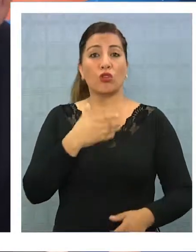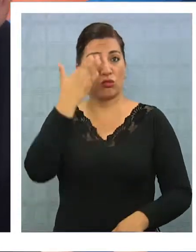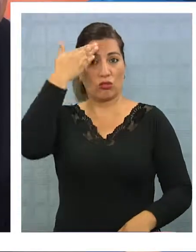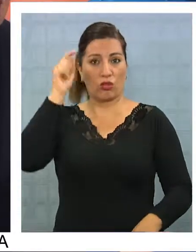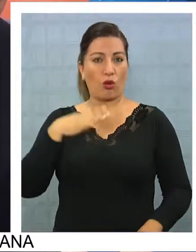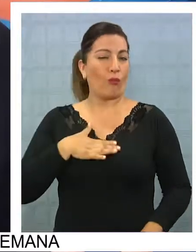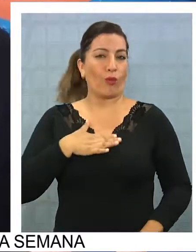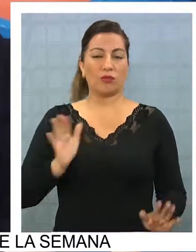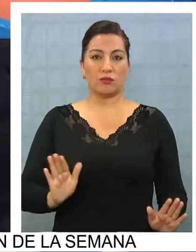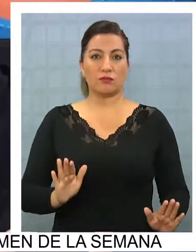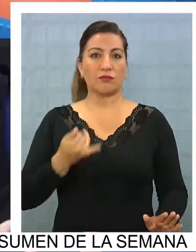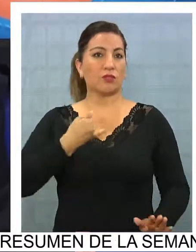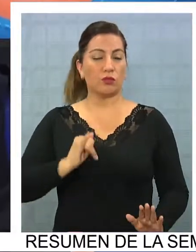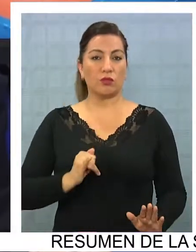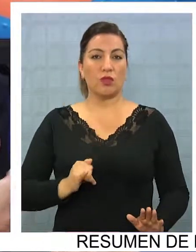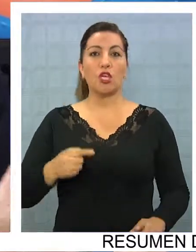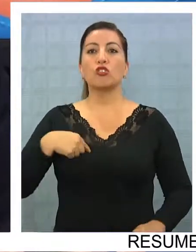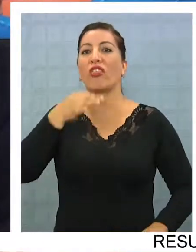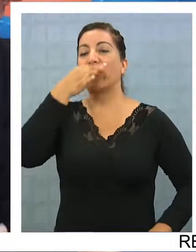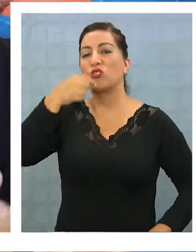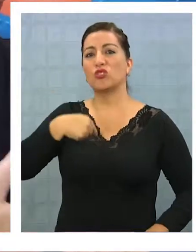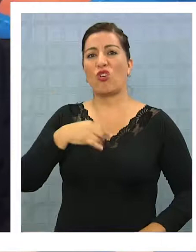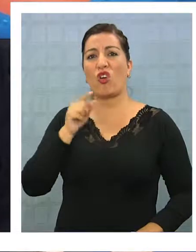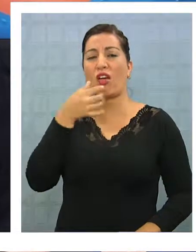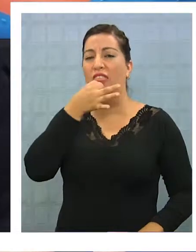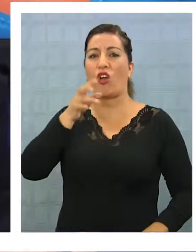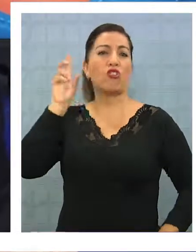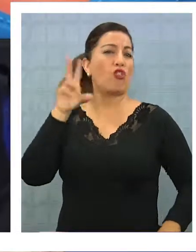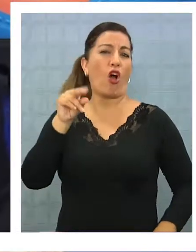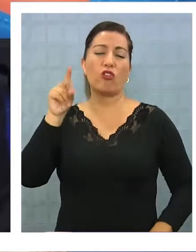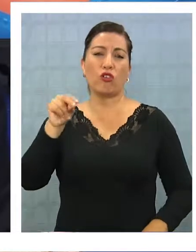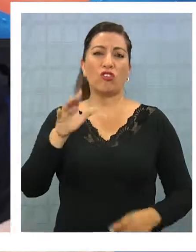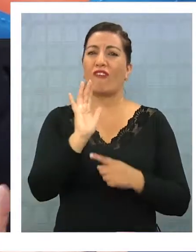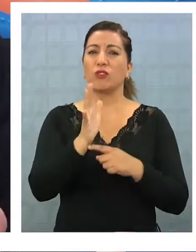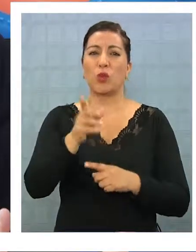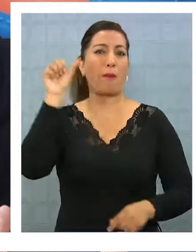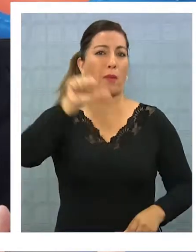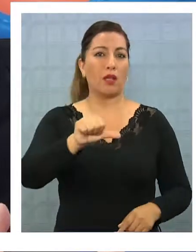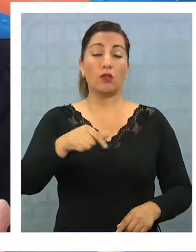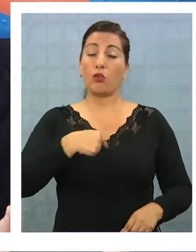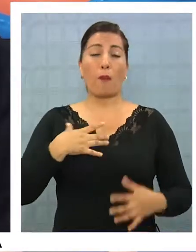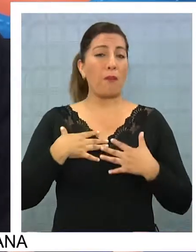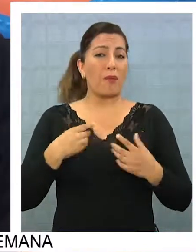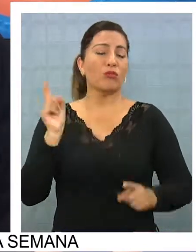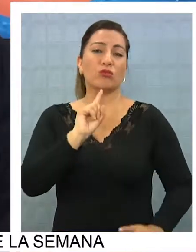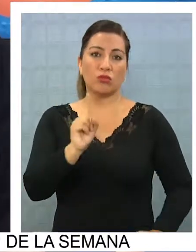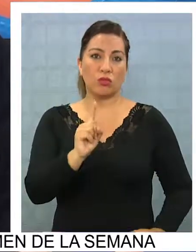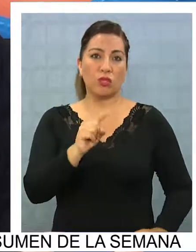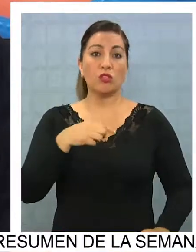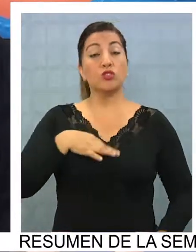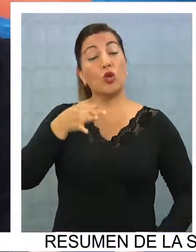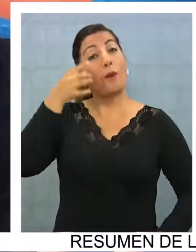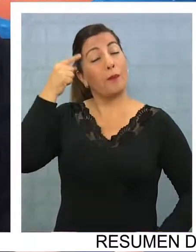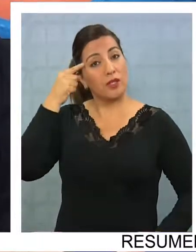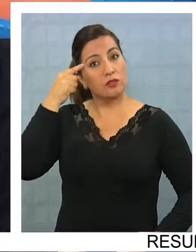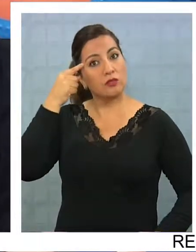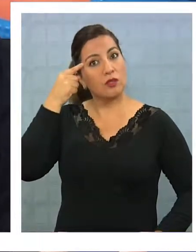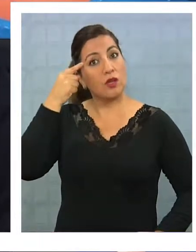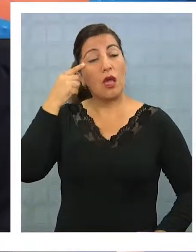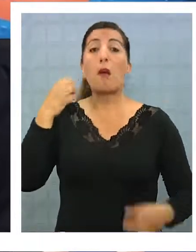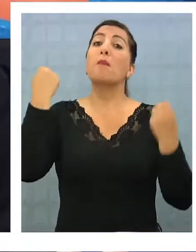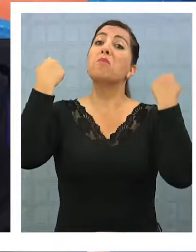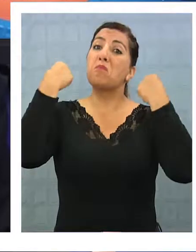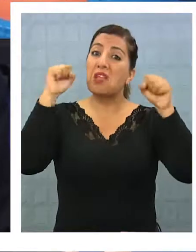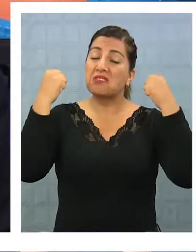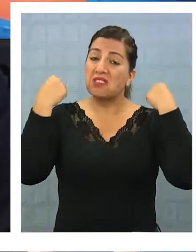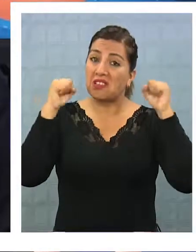en principio, digamos, no sería una persona que diga, no, esto va a funcionar en todo caso mal. No es mi espíritu. Yo digo, mire,